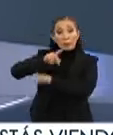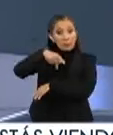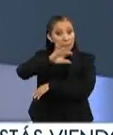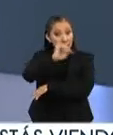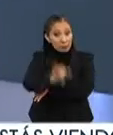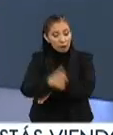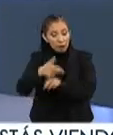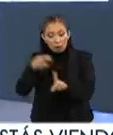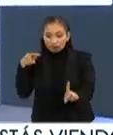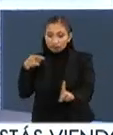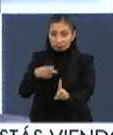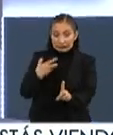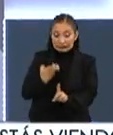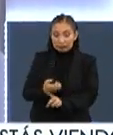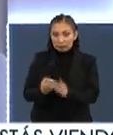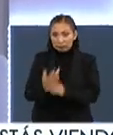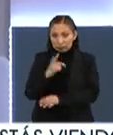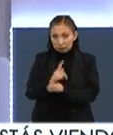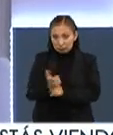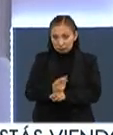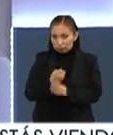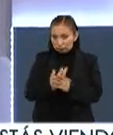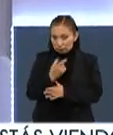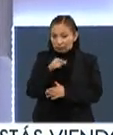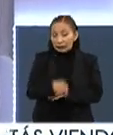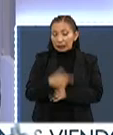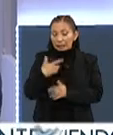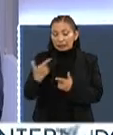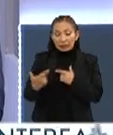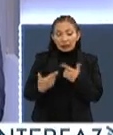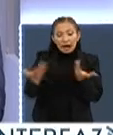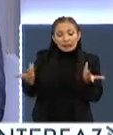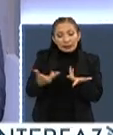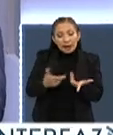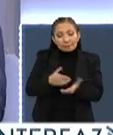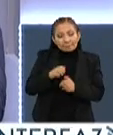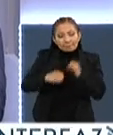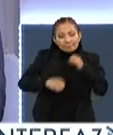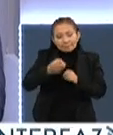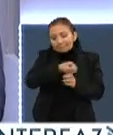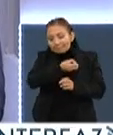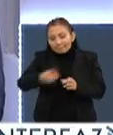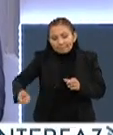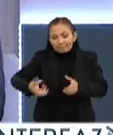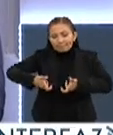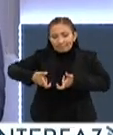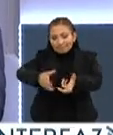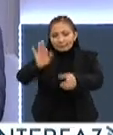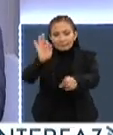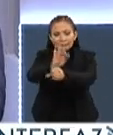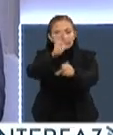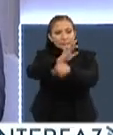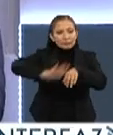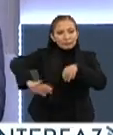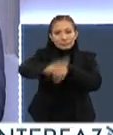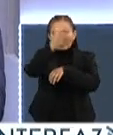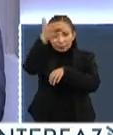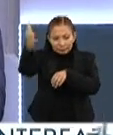nunca con el enfoque que tiene esta nueva carrera, que es la generación de infraestructura que proteja el medio